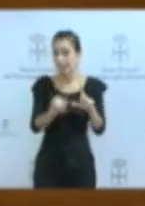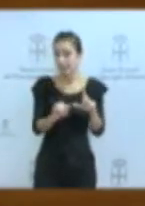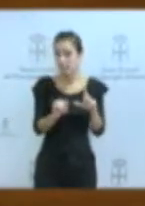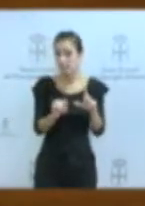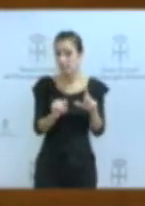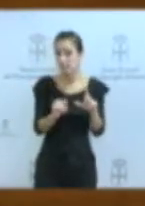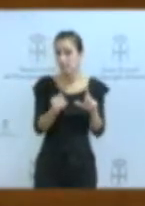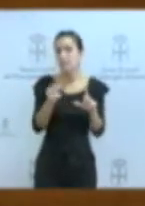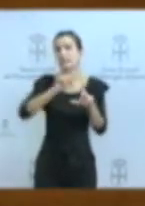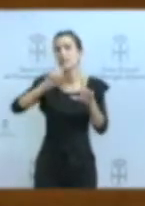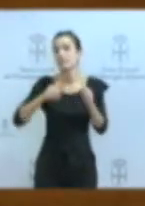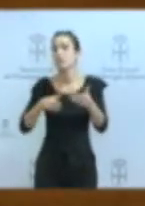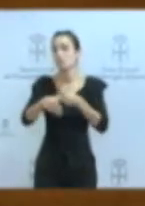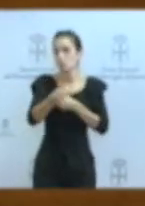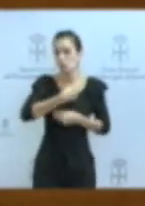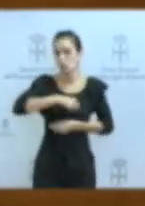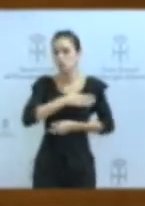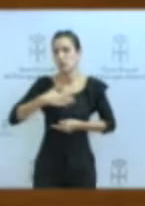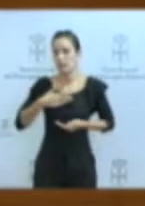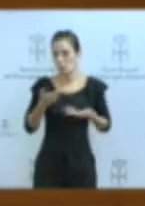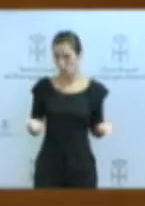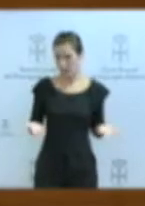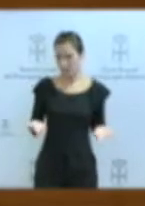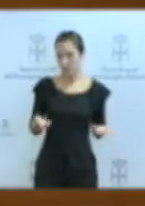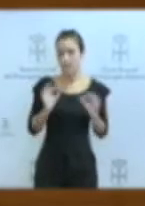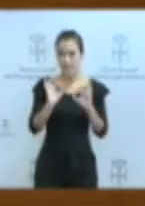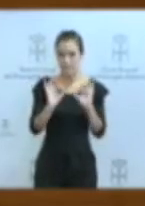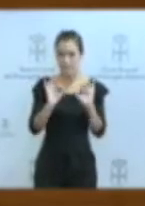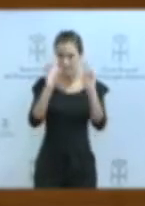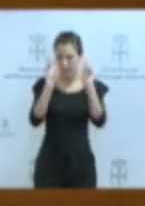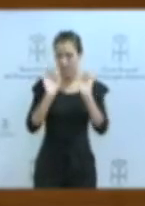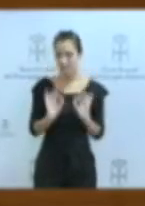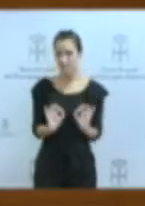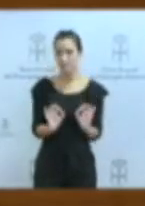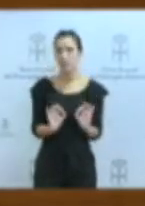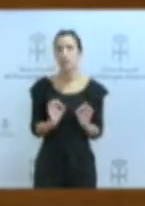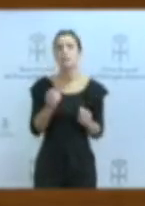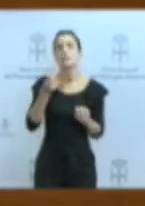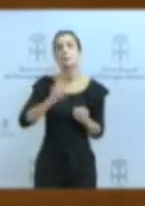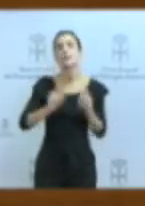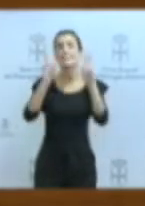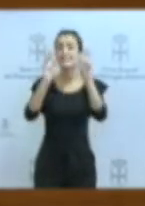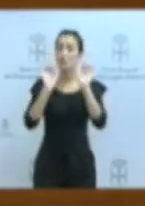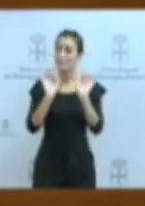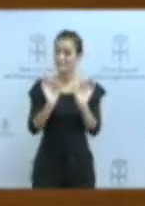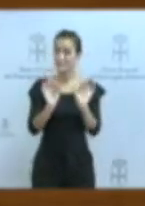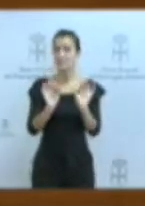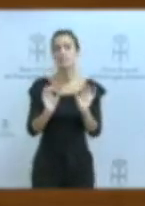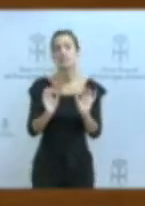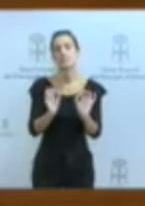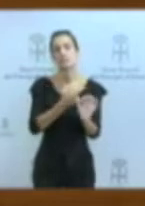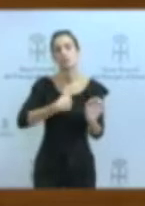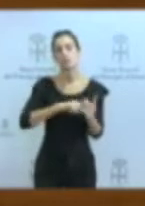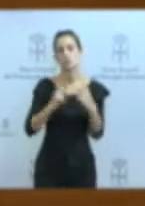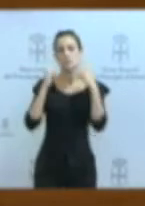es el asunto. También, a este respecto, hemos procurado que la definición de esa capacidad